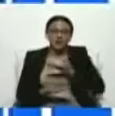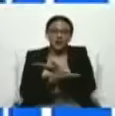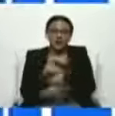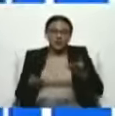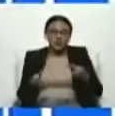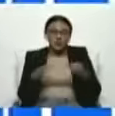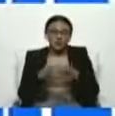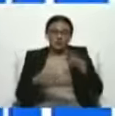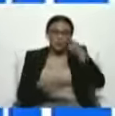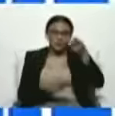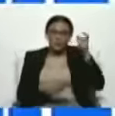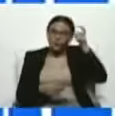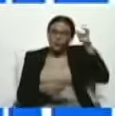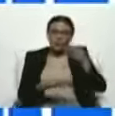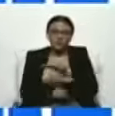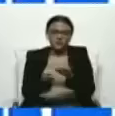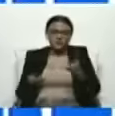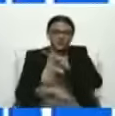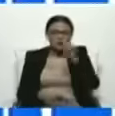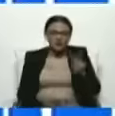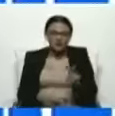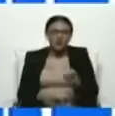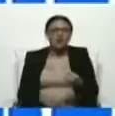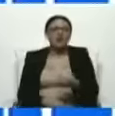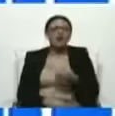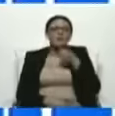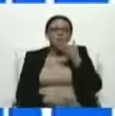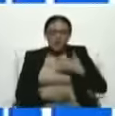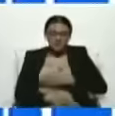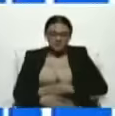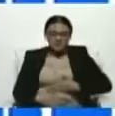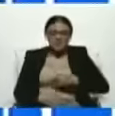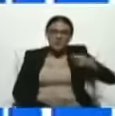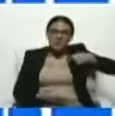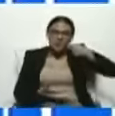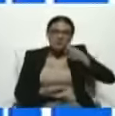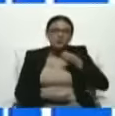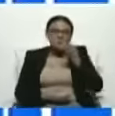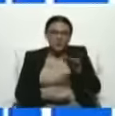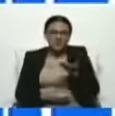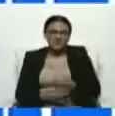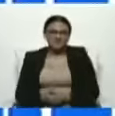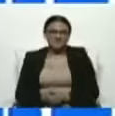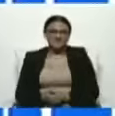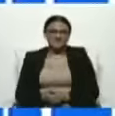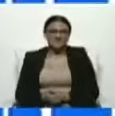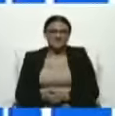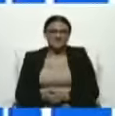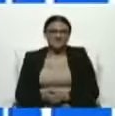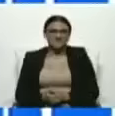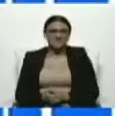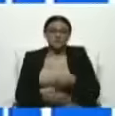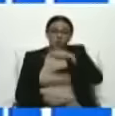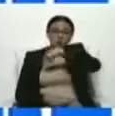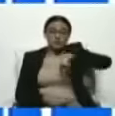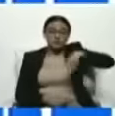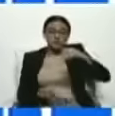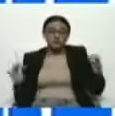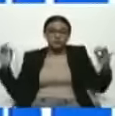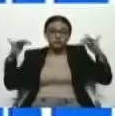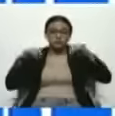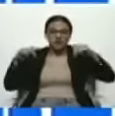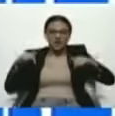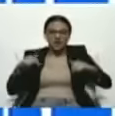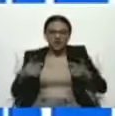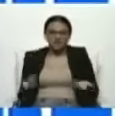y hombres de bien. Un feliz almuerzo para todas y todos. Nos encontramos aquí